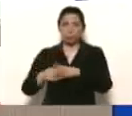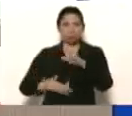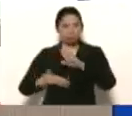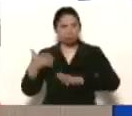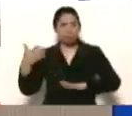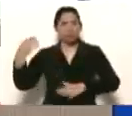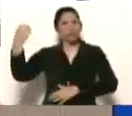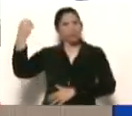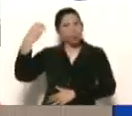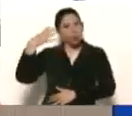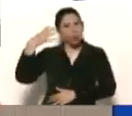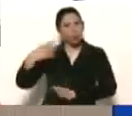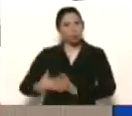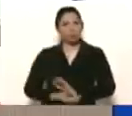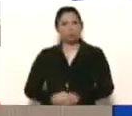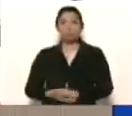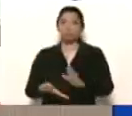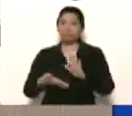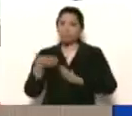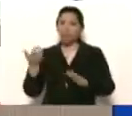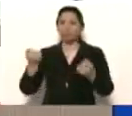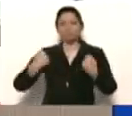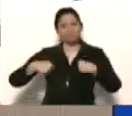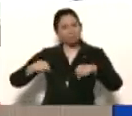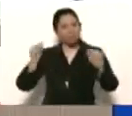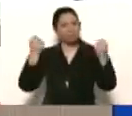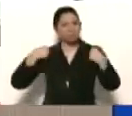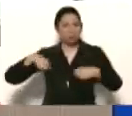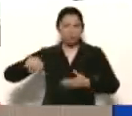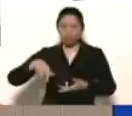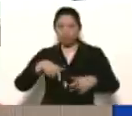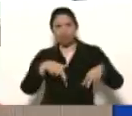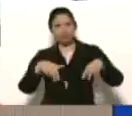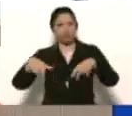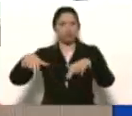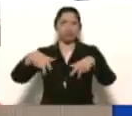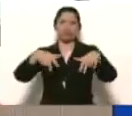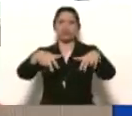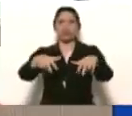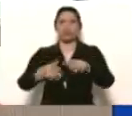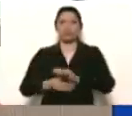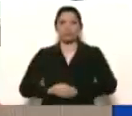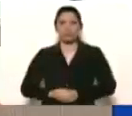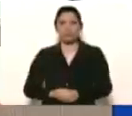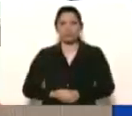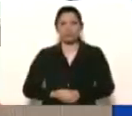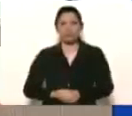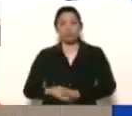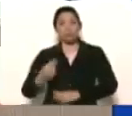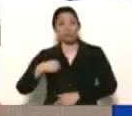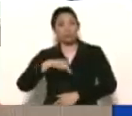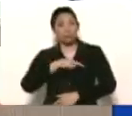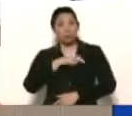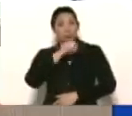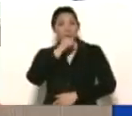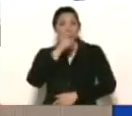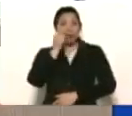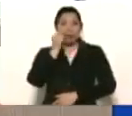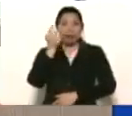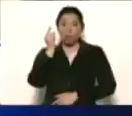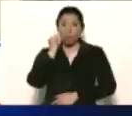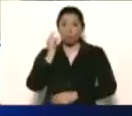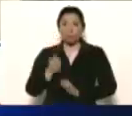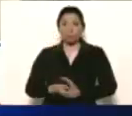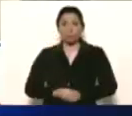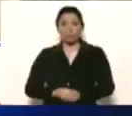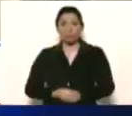tomar sol para que salieran a estirar las piernas a caminar un rato nuestras abuelas y abuelas las personas